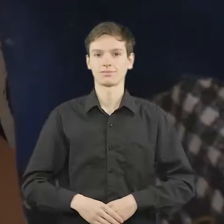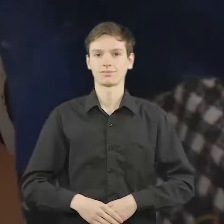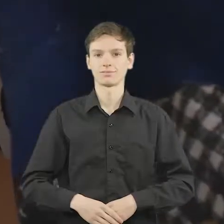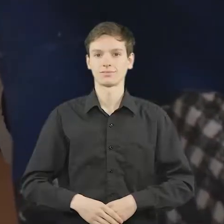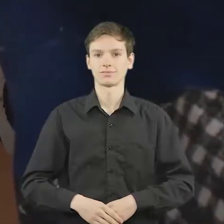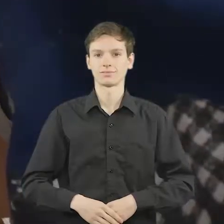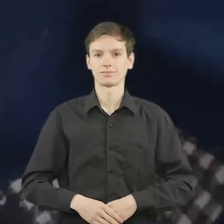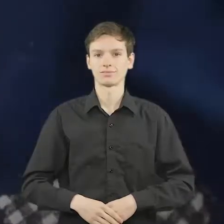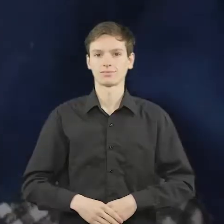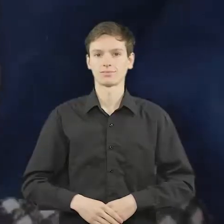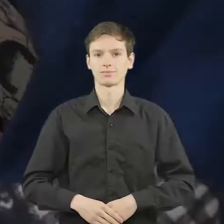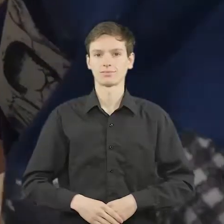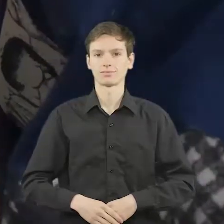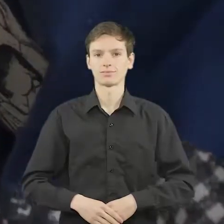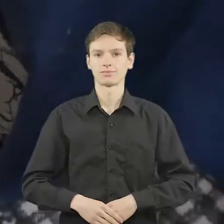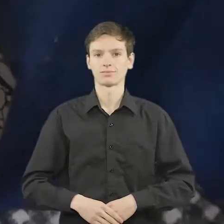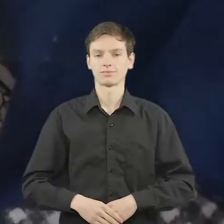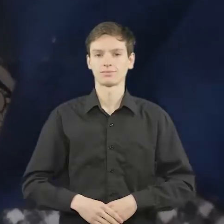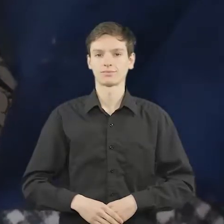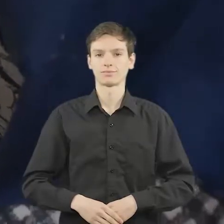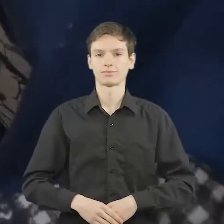Martín intenta ordeñar a la cabra.